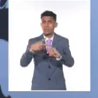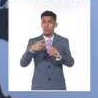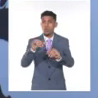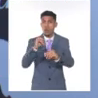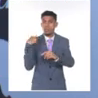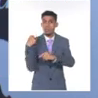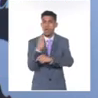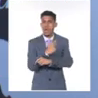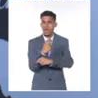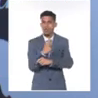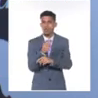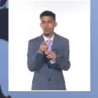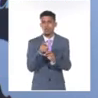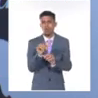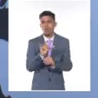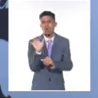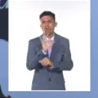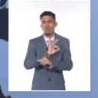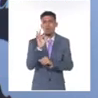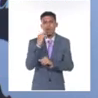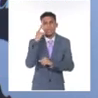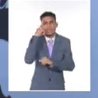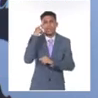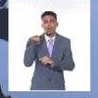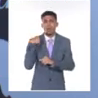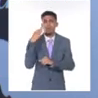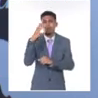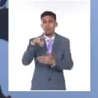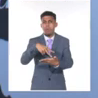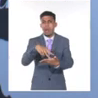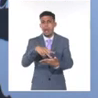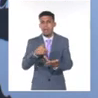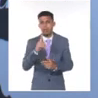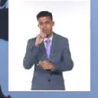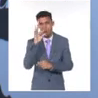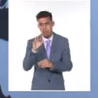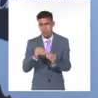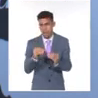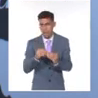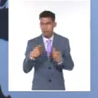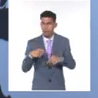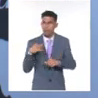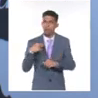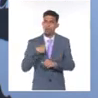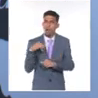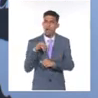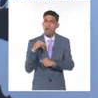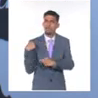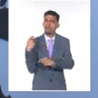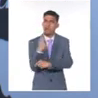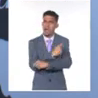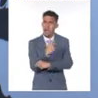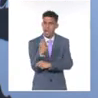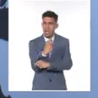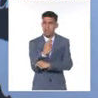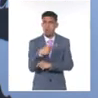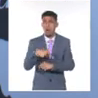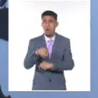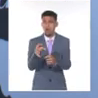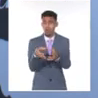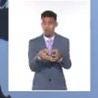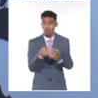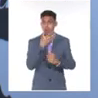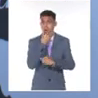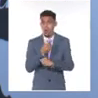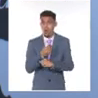un bailarín, sino también me gusta lo que he aprendido, transmitirlo a los que vienen jóvenes, si no